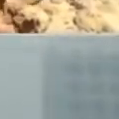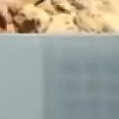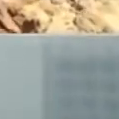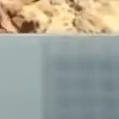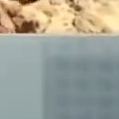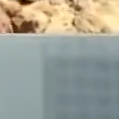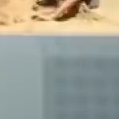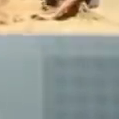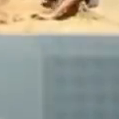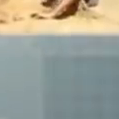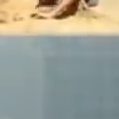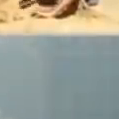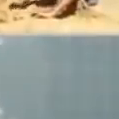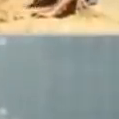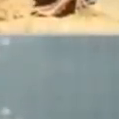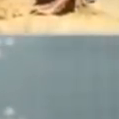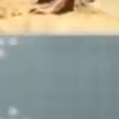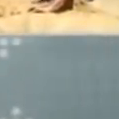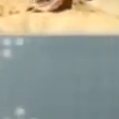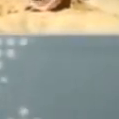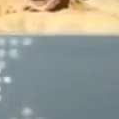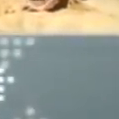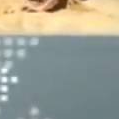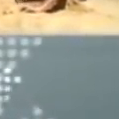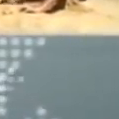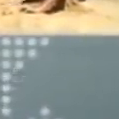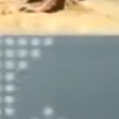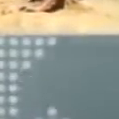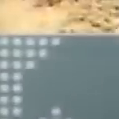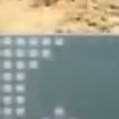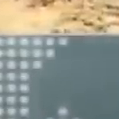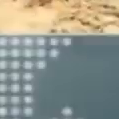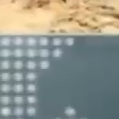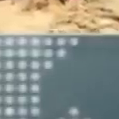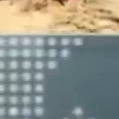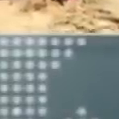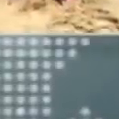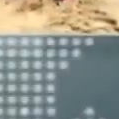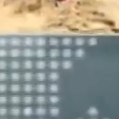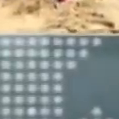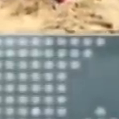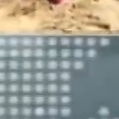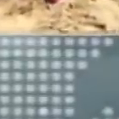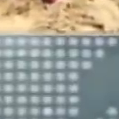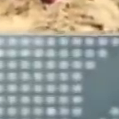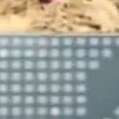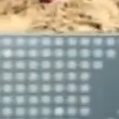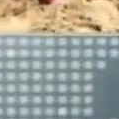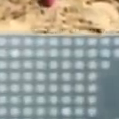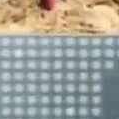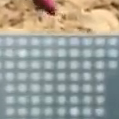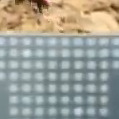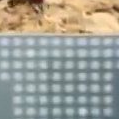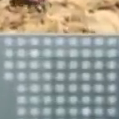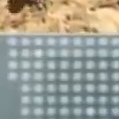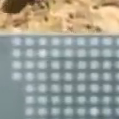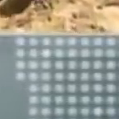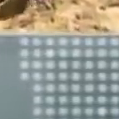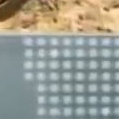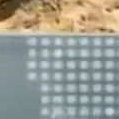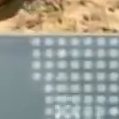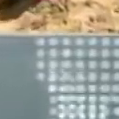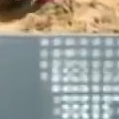fue importantísima. Más de 100 puntos en toda Venezuela, cubriendo todos sus estados, nos